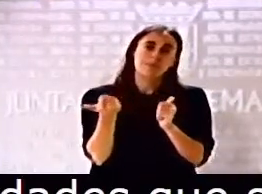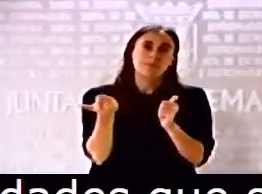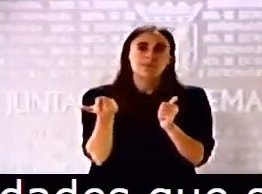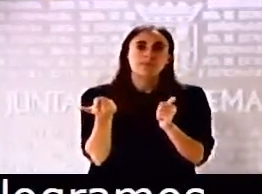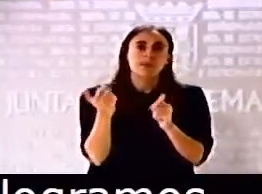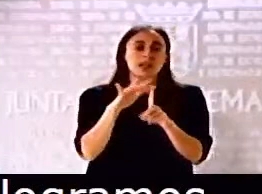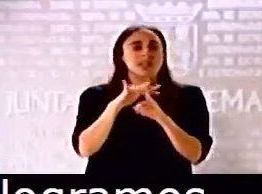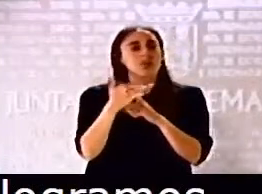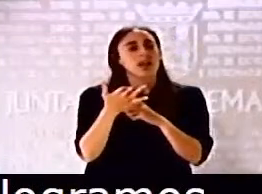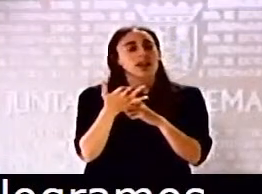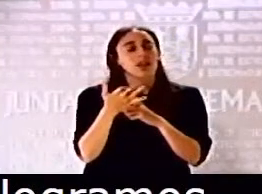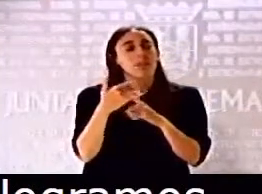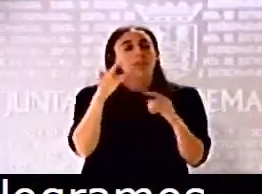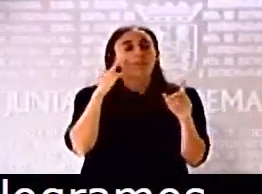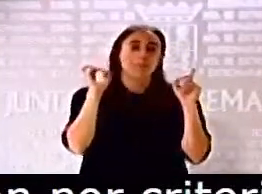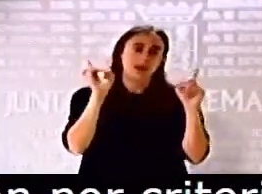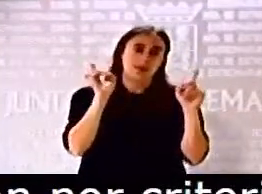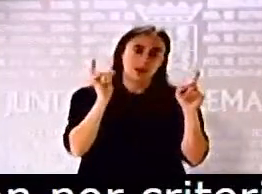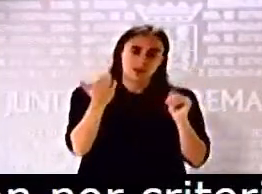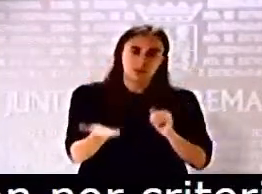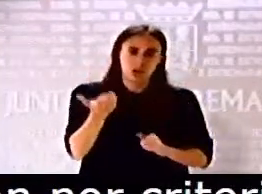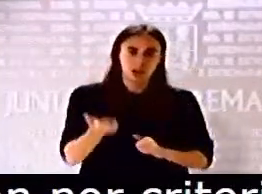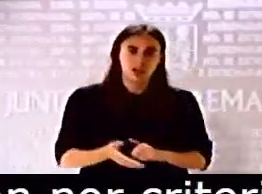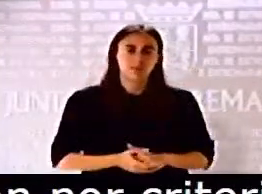de prevención muy importante, ¿no?